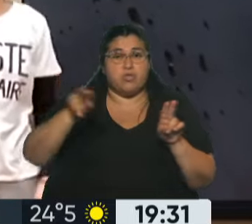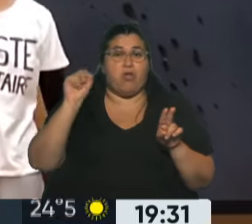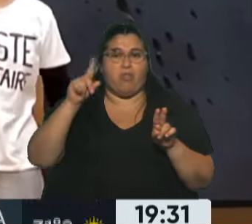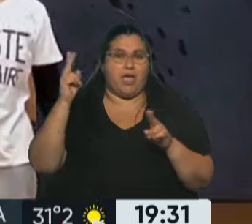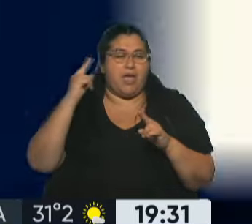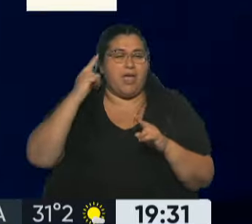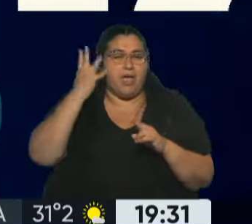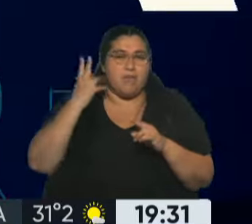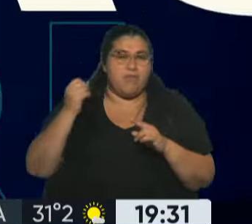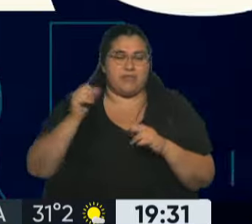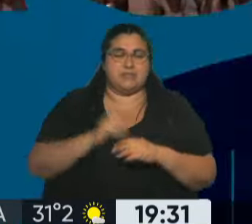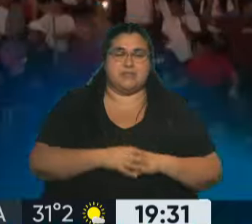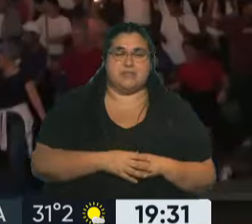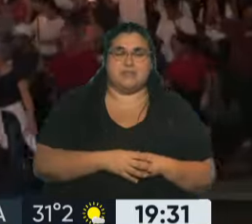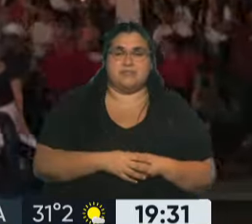conmocionaron al mundo.